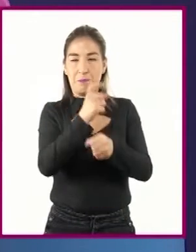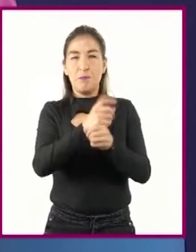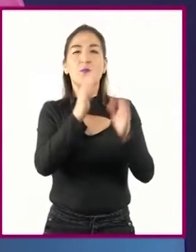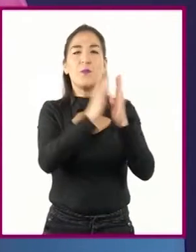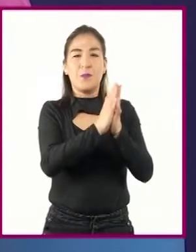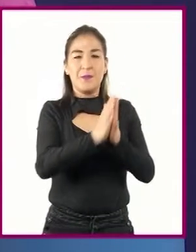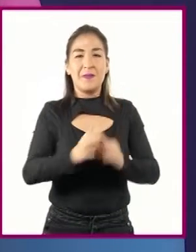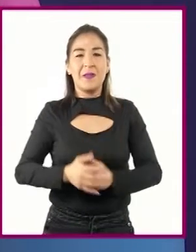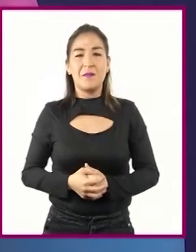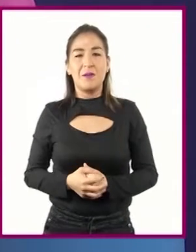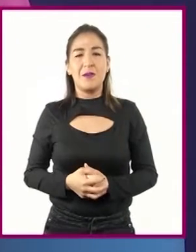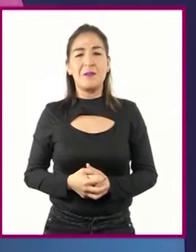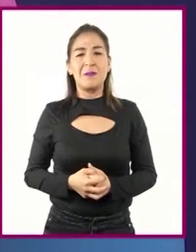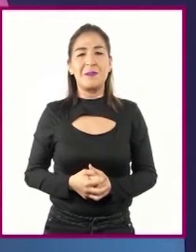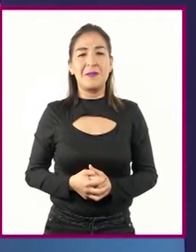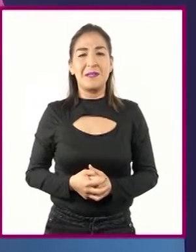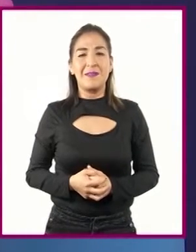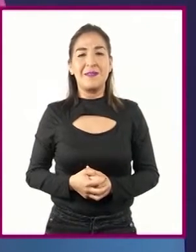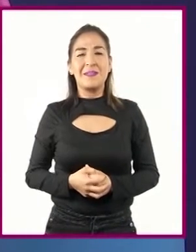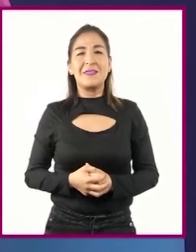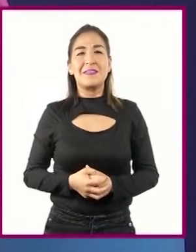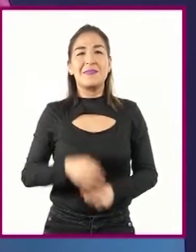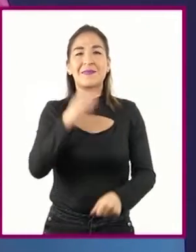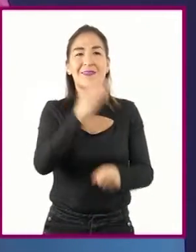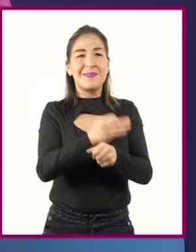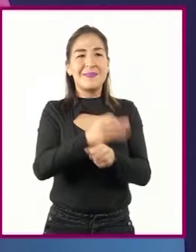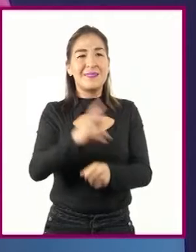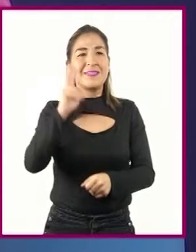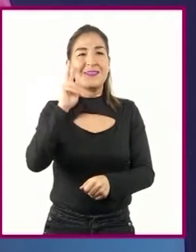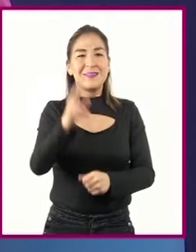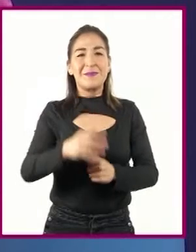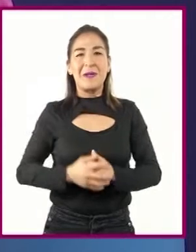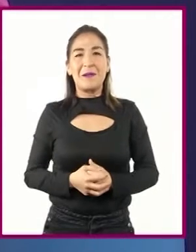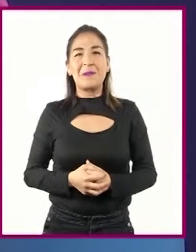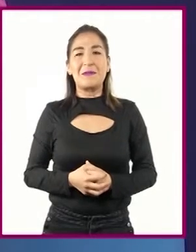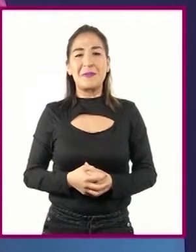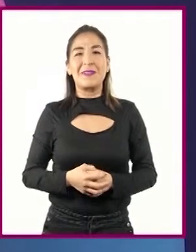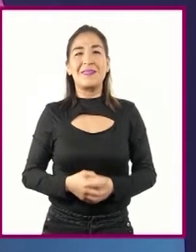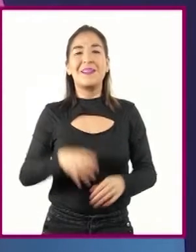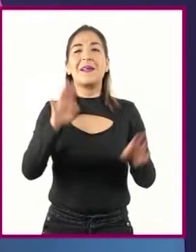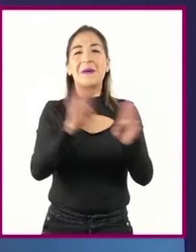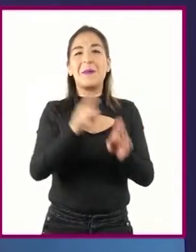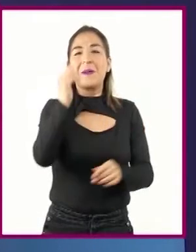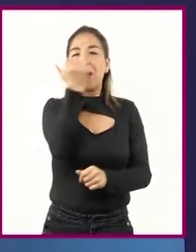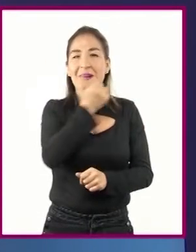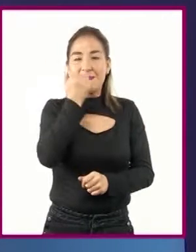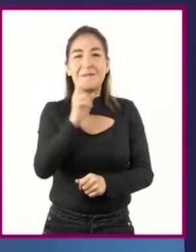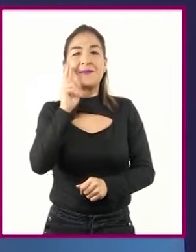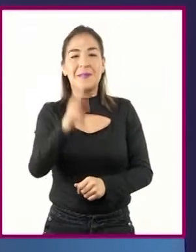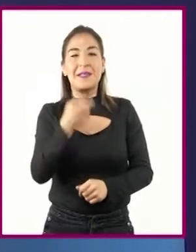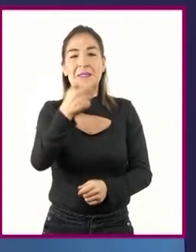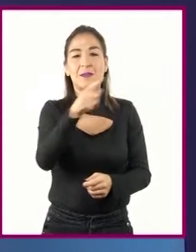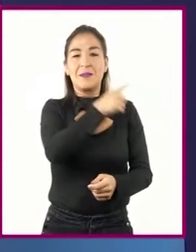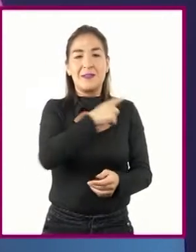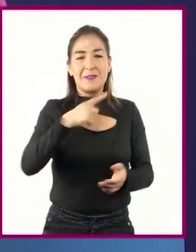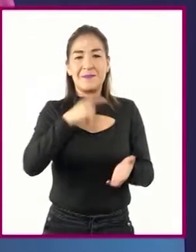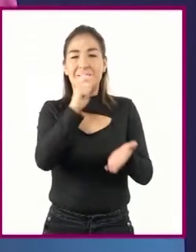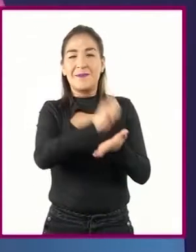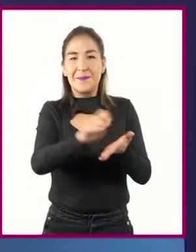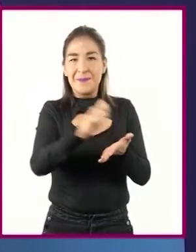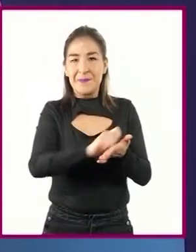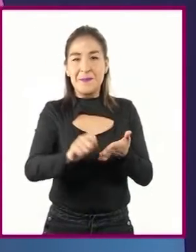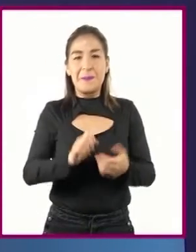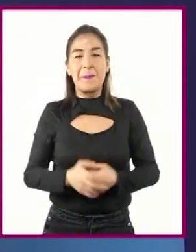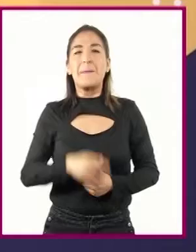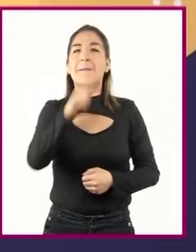favor, comparte con nosotros lo que observas. Le sugiero a las alumnas y los alumnos que tomen nota en sus cuadernos